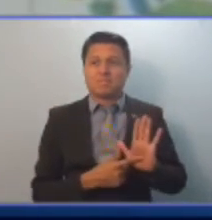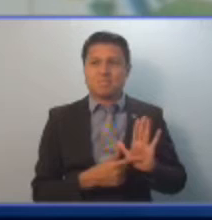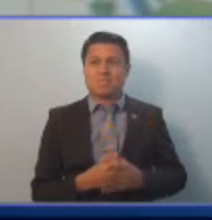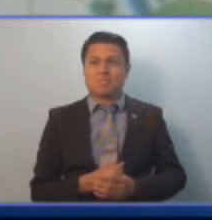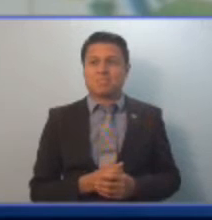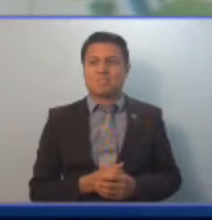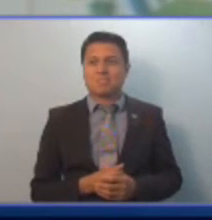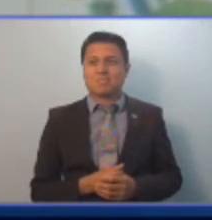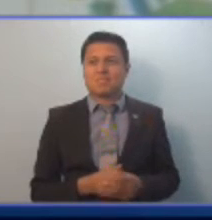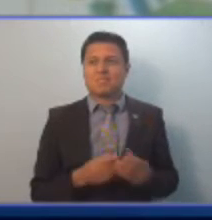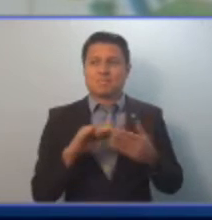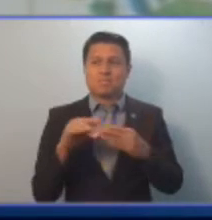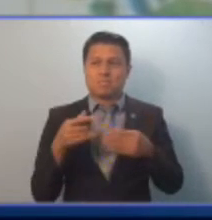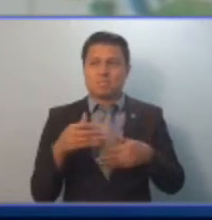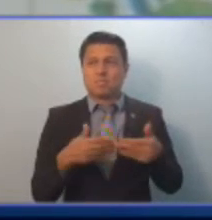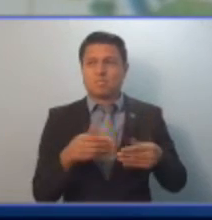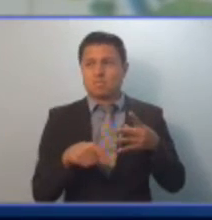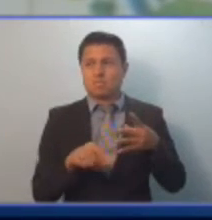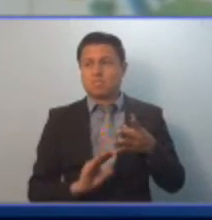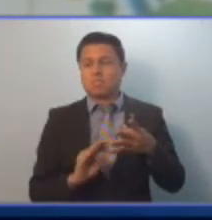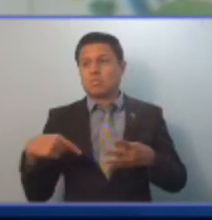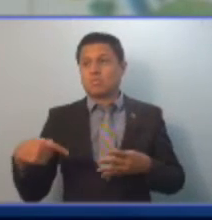de las inconstitucionalidades cuando